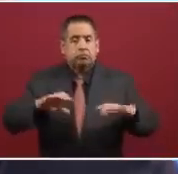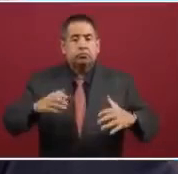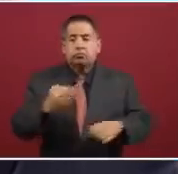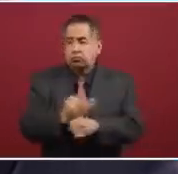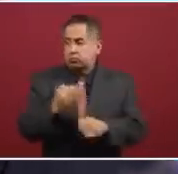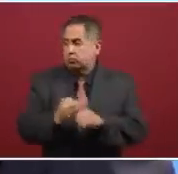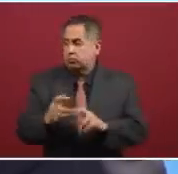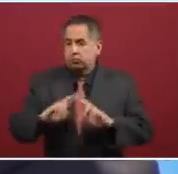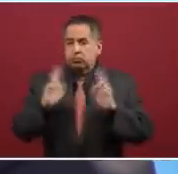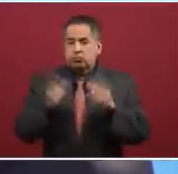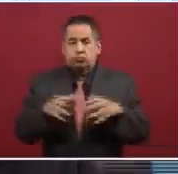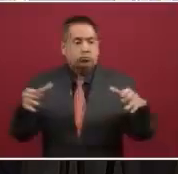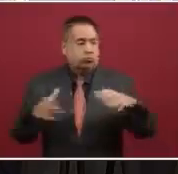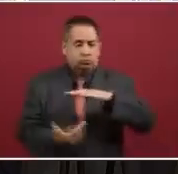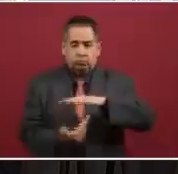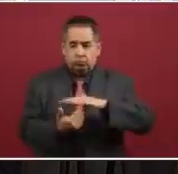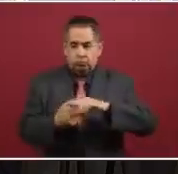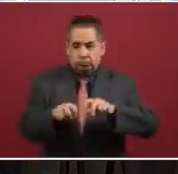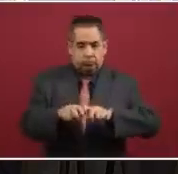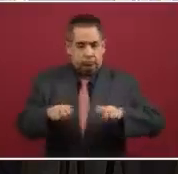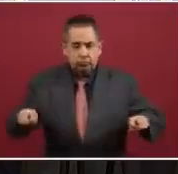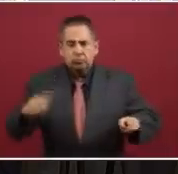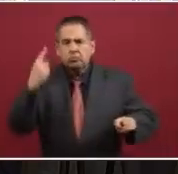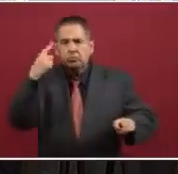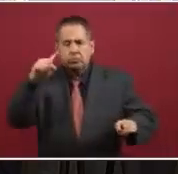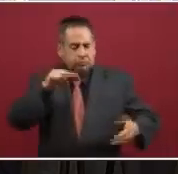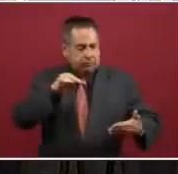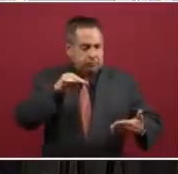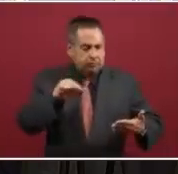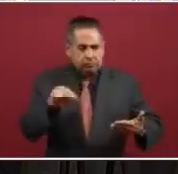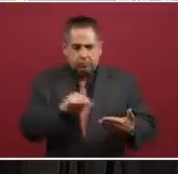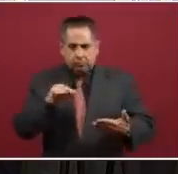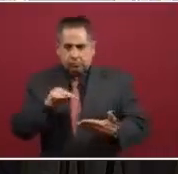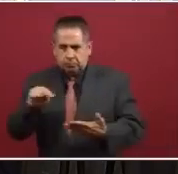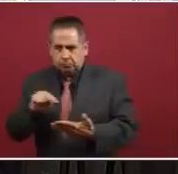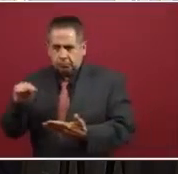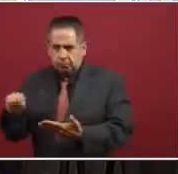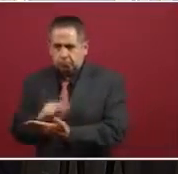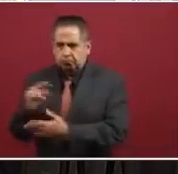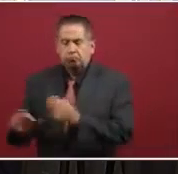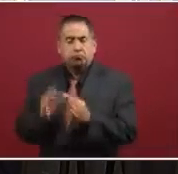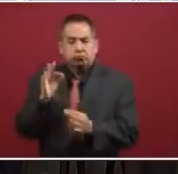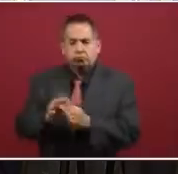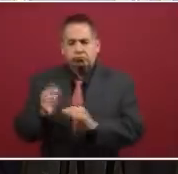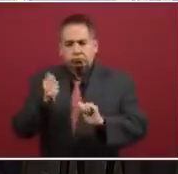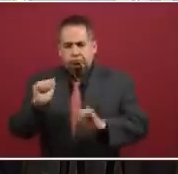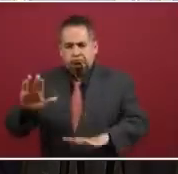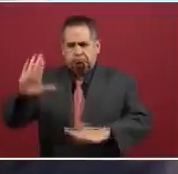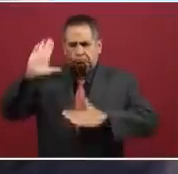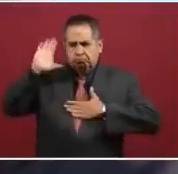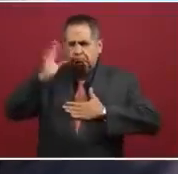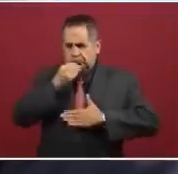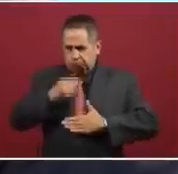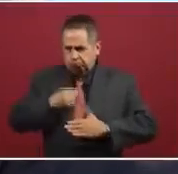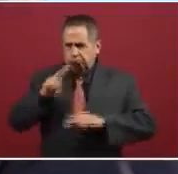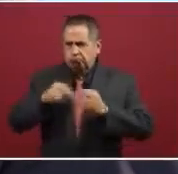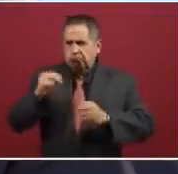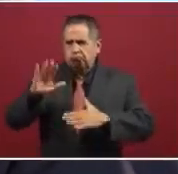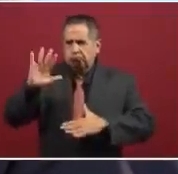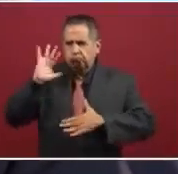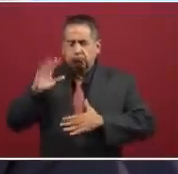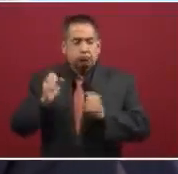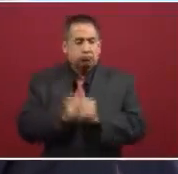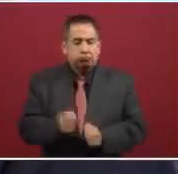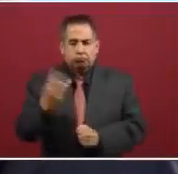reunión, en esta mesa, para suscribir una importante carta compromiso con estas tres